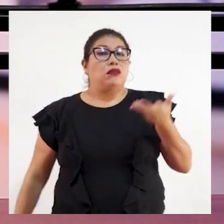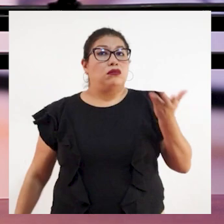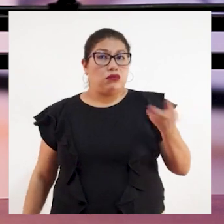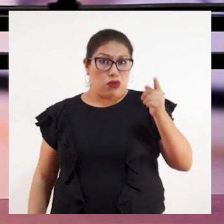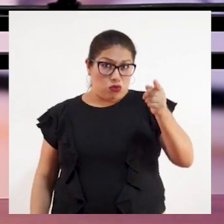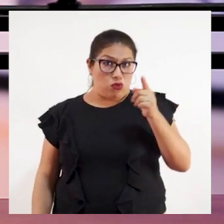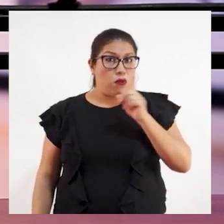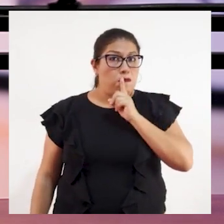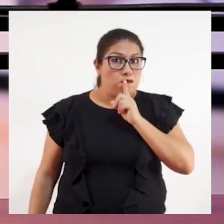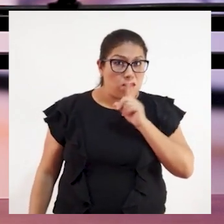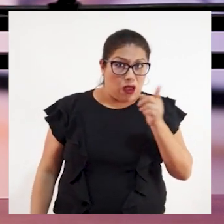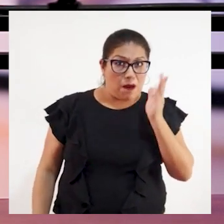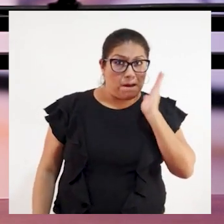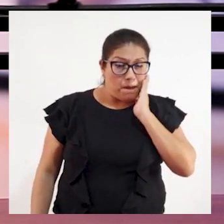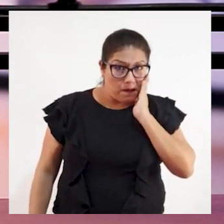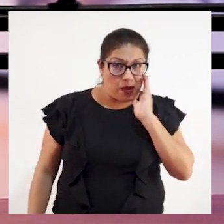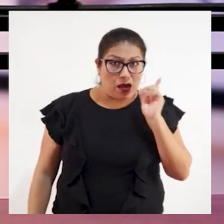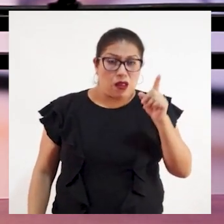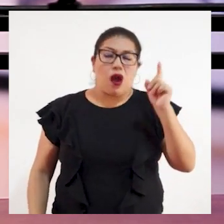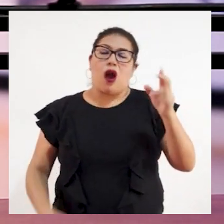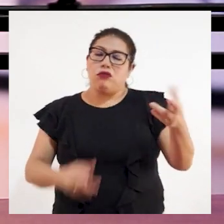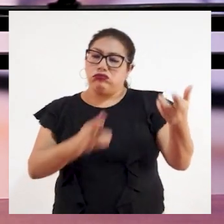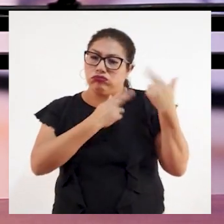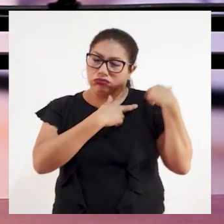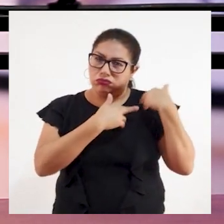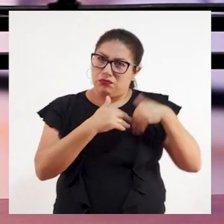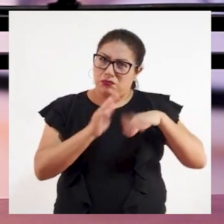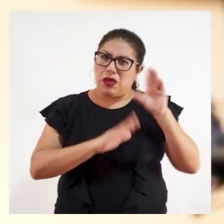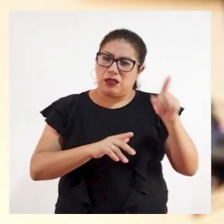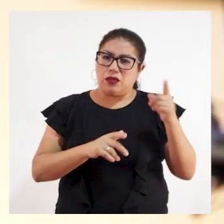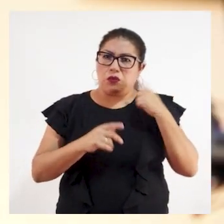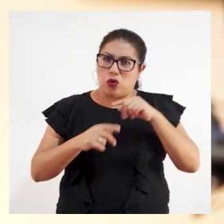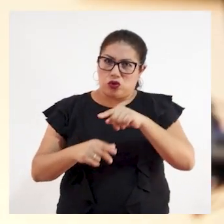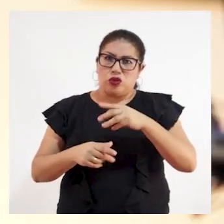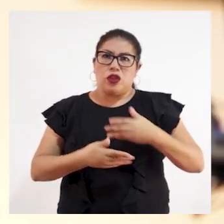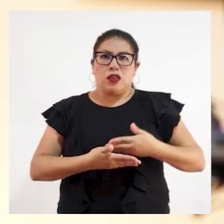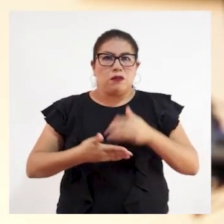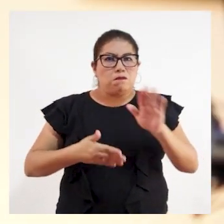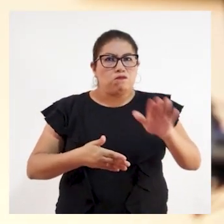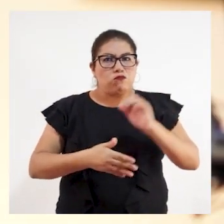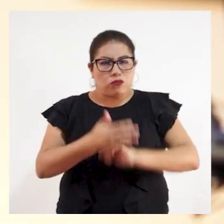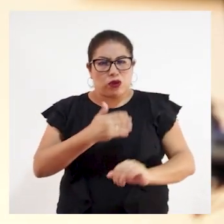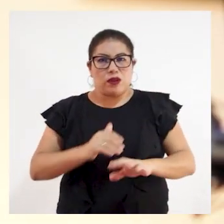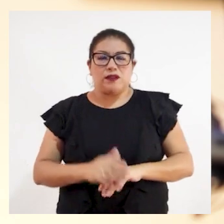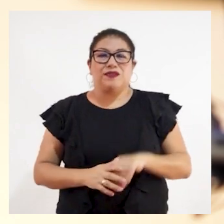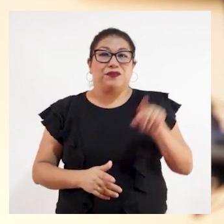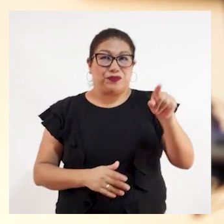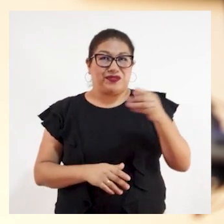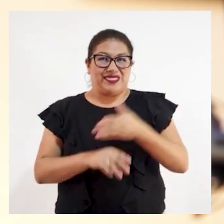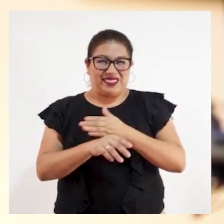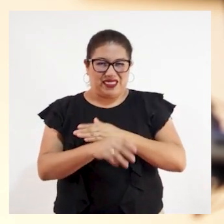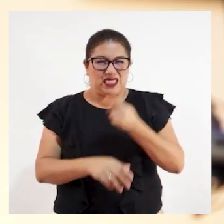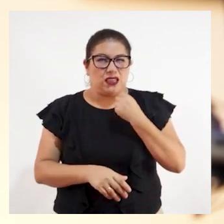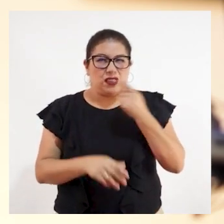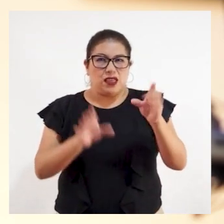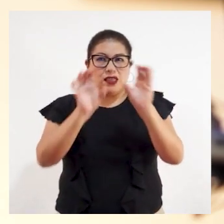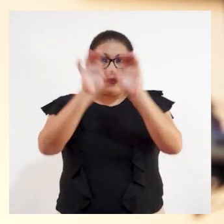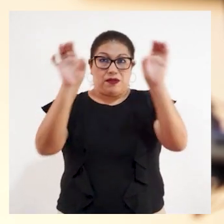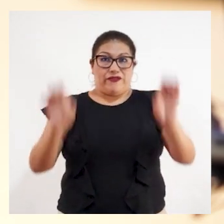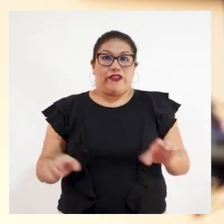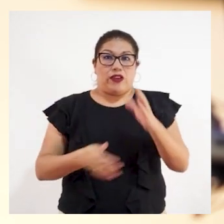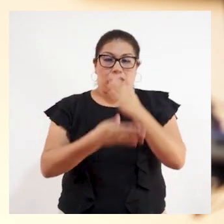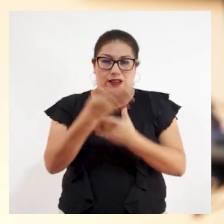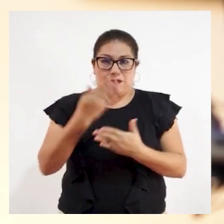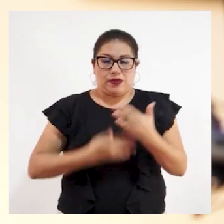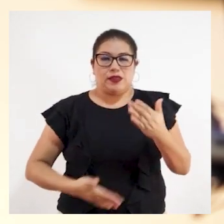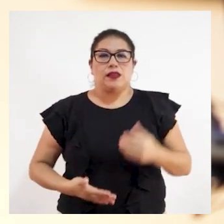tenga obligaciones mayores con esa criatura. Sí, por ejemplo, usted refería el certificado de